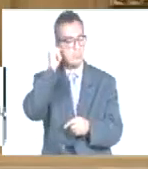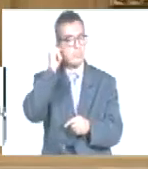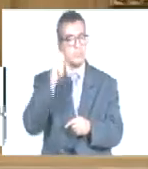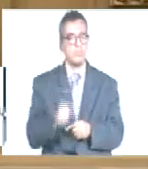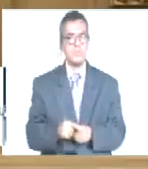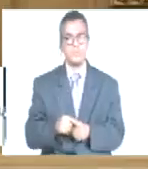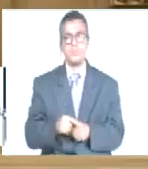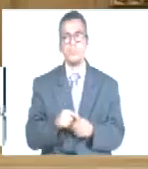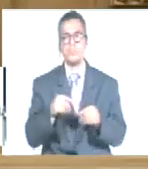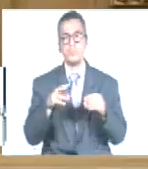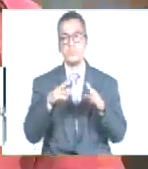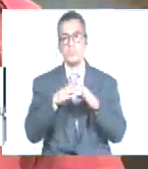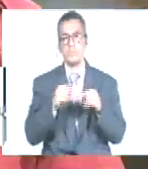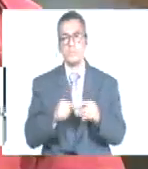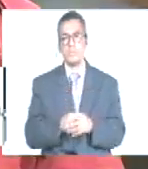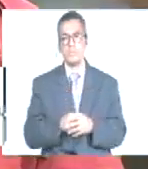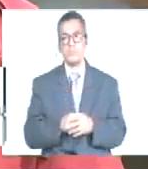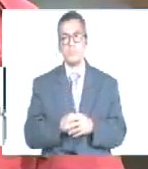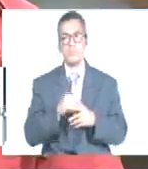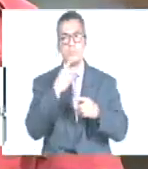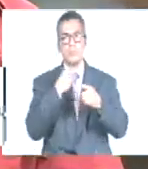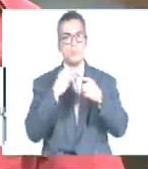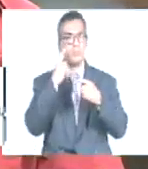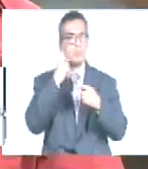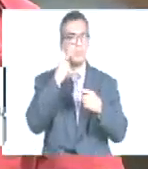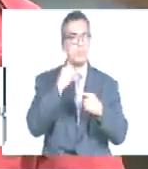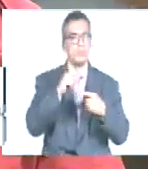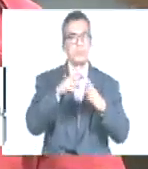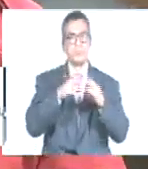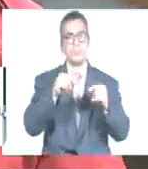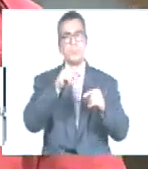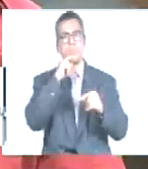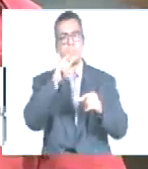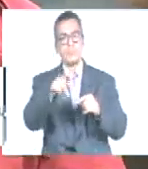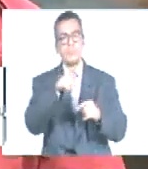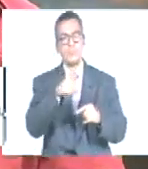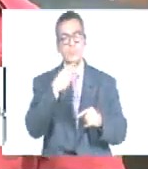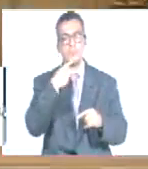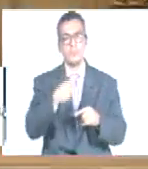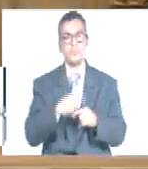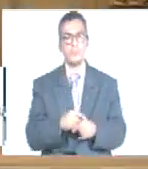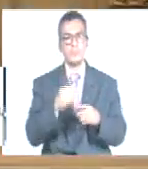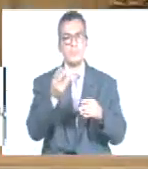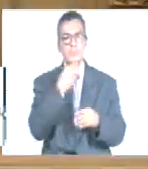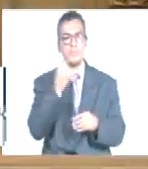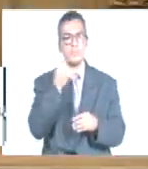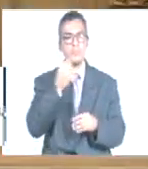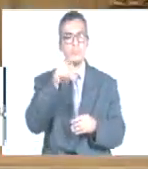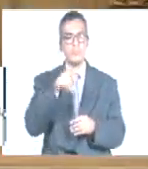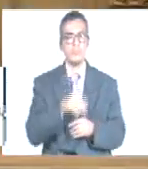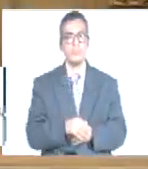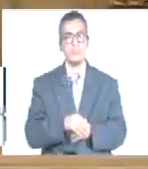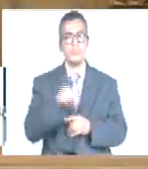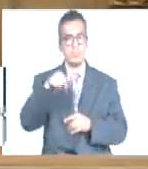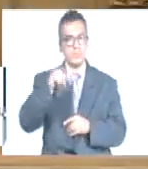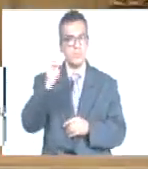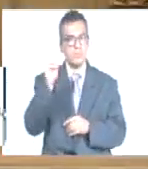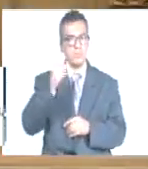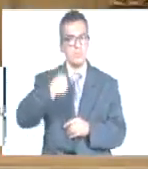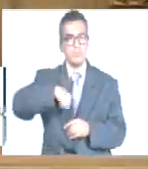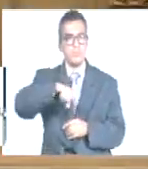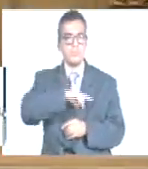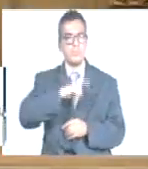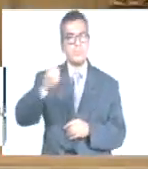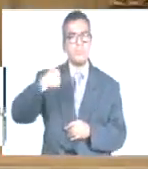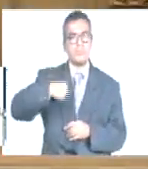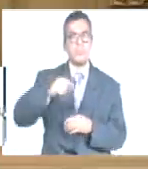que independientemente el color de su partido político, es decirles, muchachos y muchachas, en Venezuela nosotros